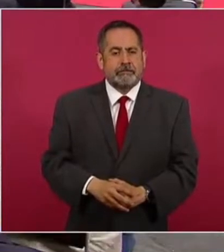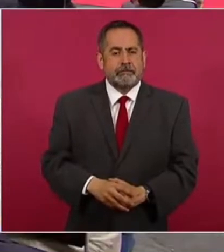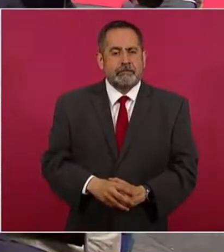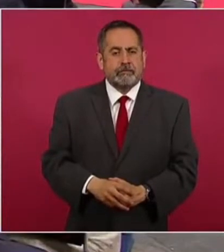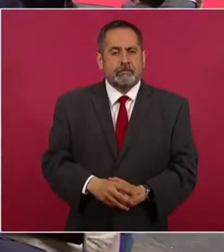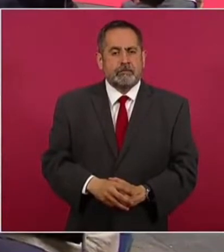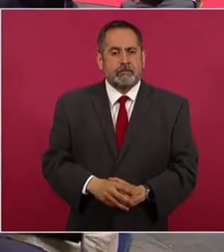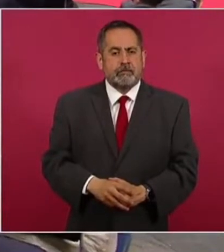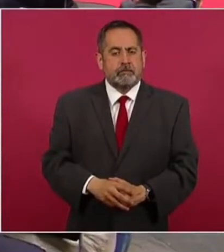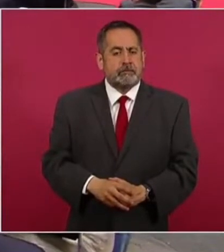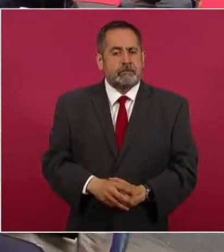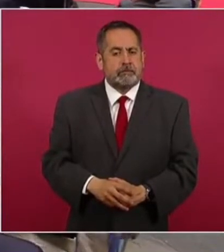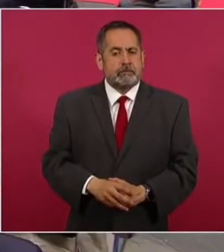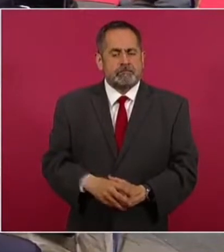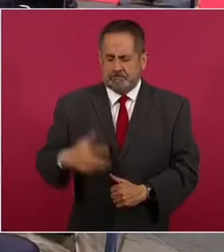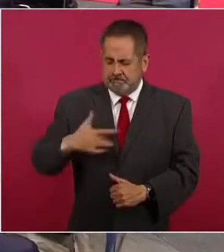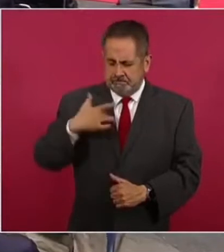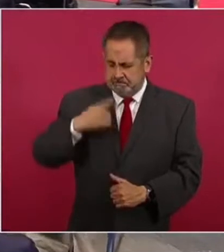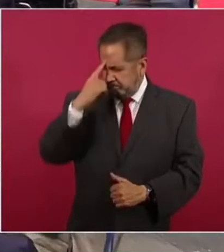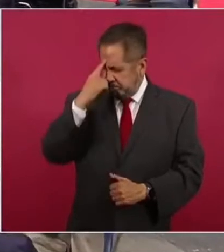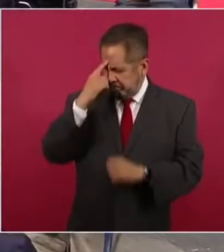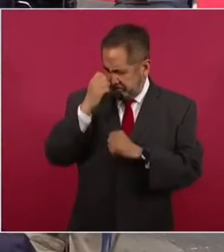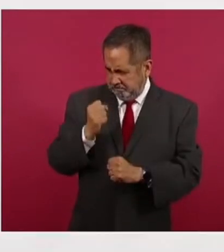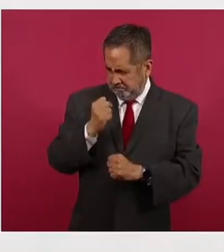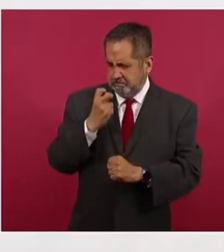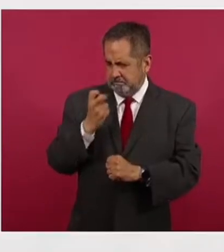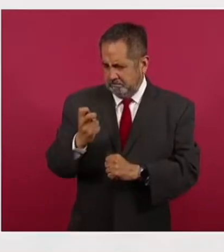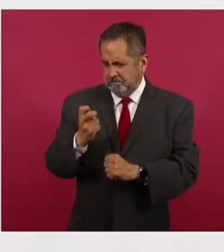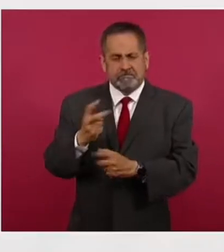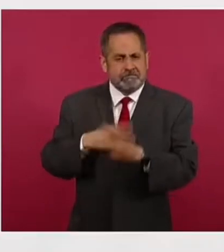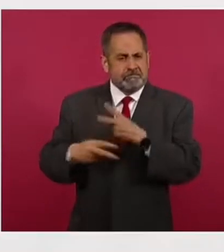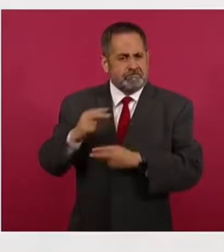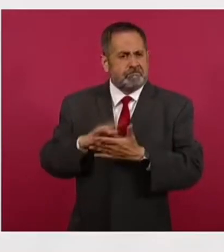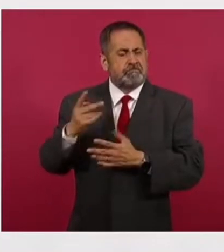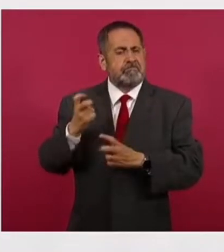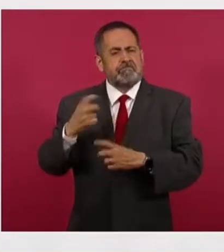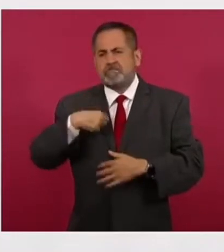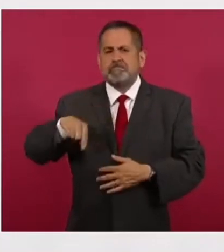Gracias a nuestras convicciones y a la perseverancia